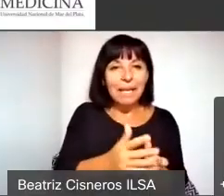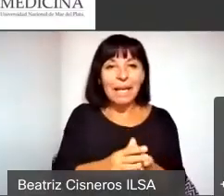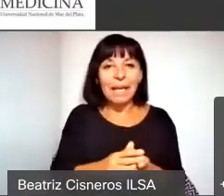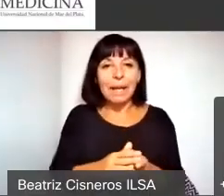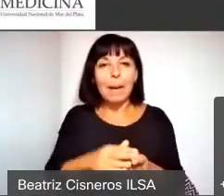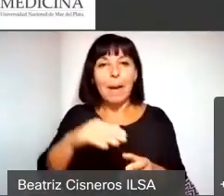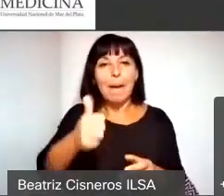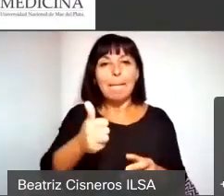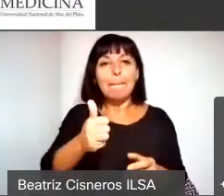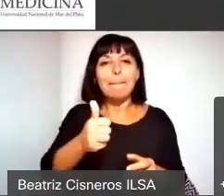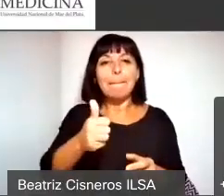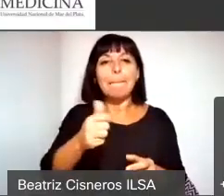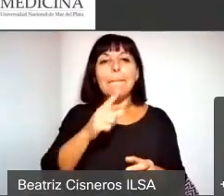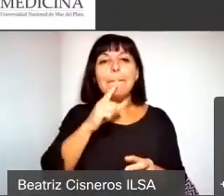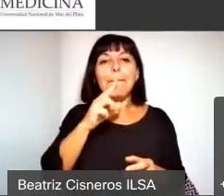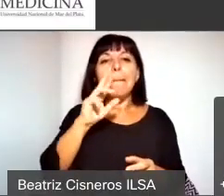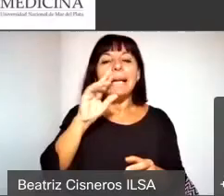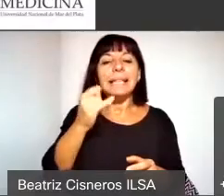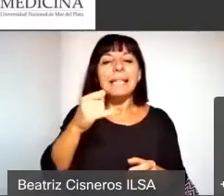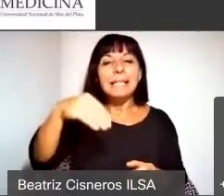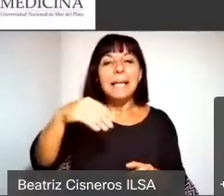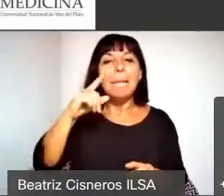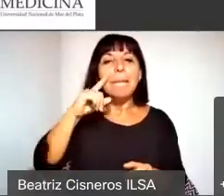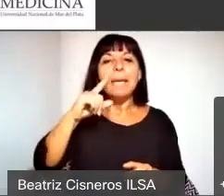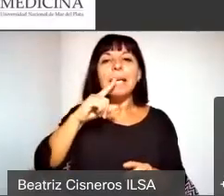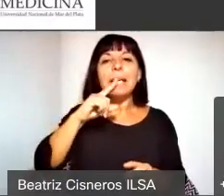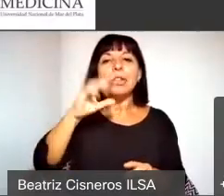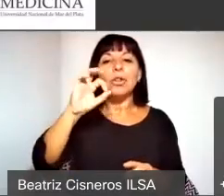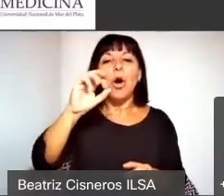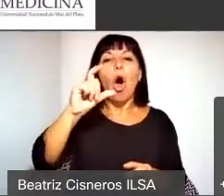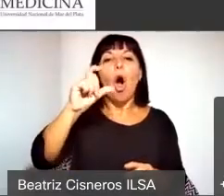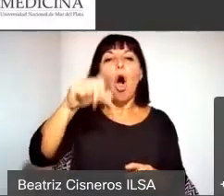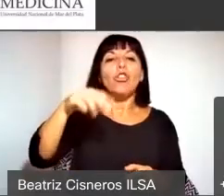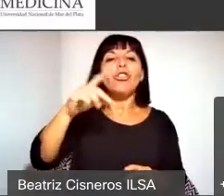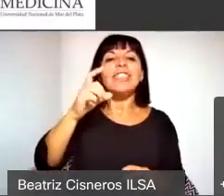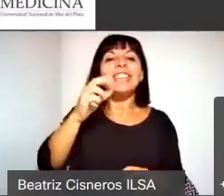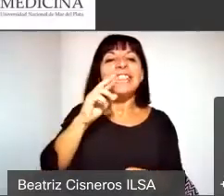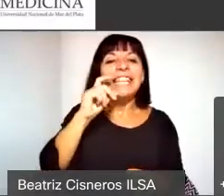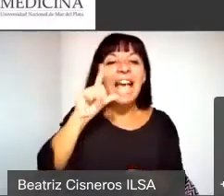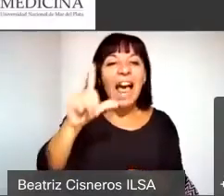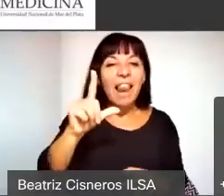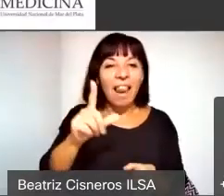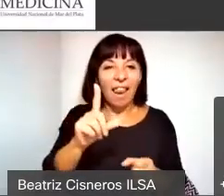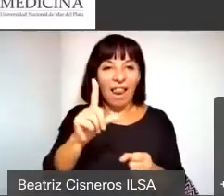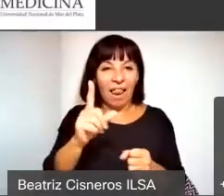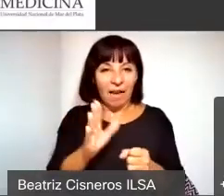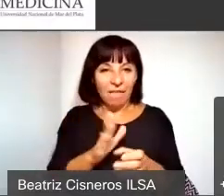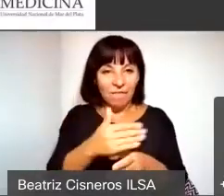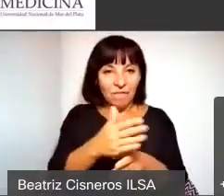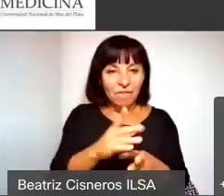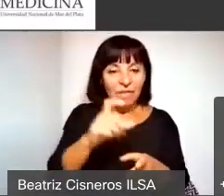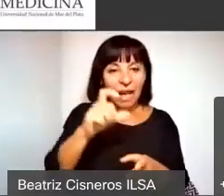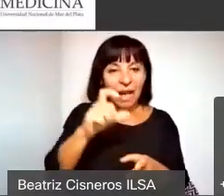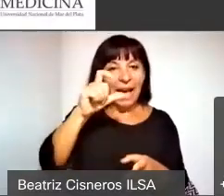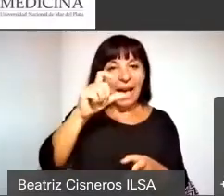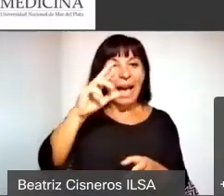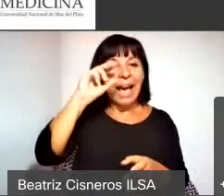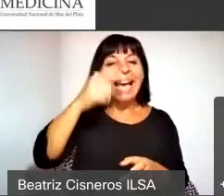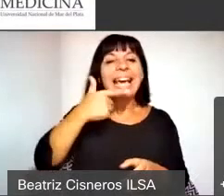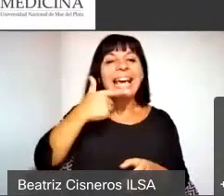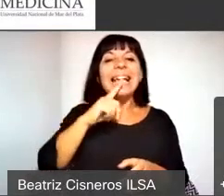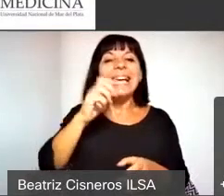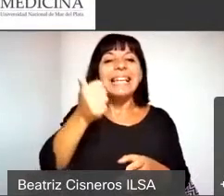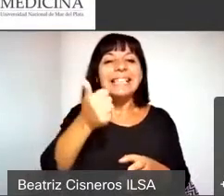matriz mitocondrial y forman estas estructuras que se denominan crestas mitocondriales. Recuerden,